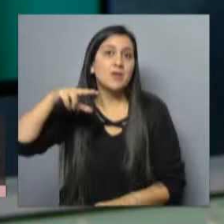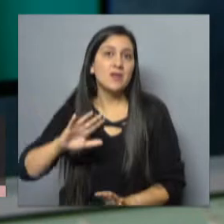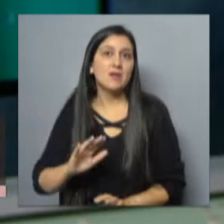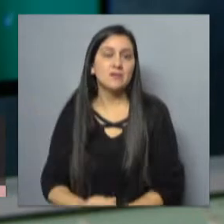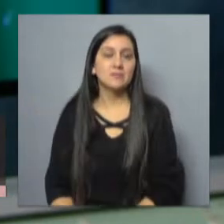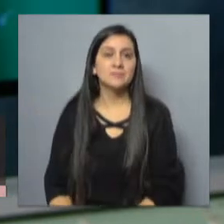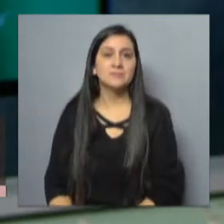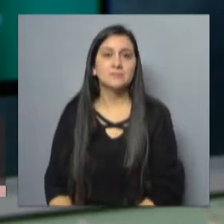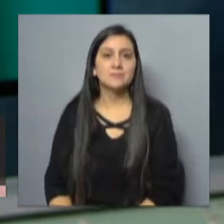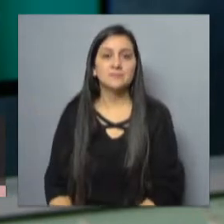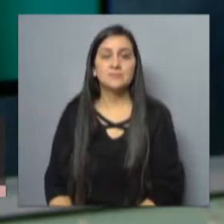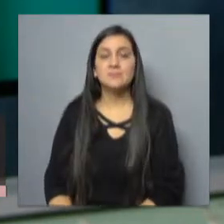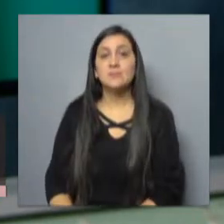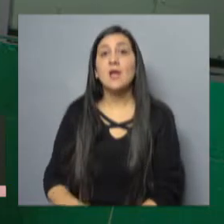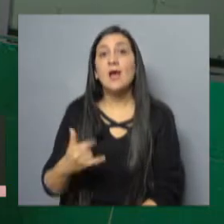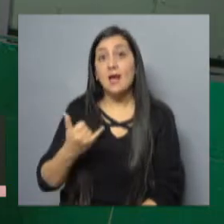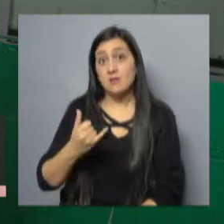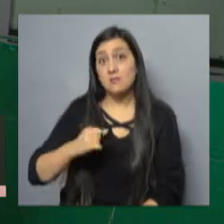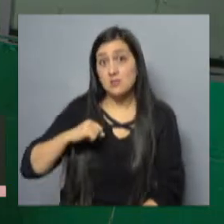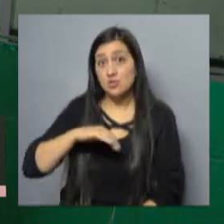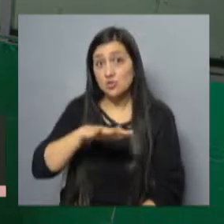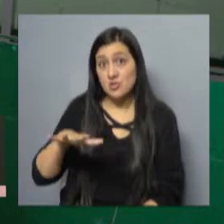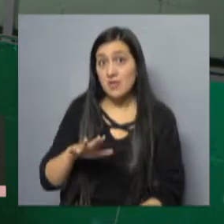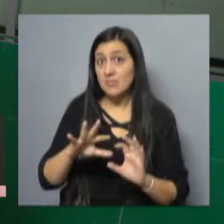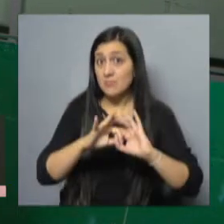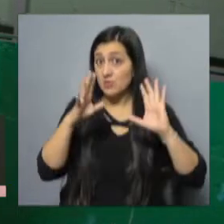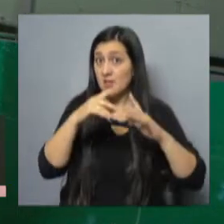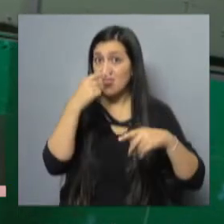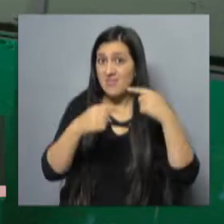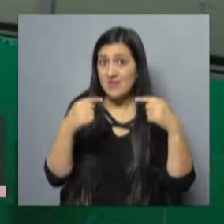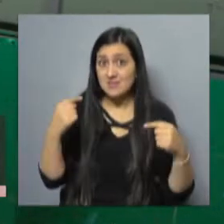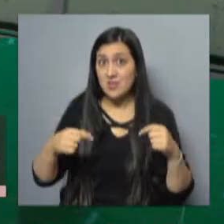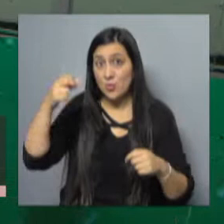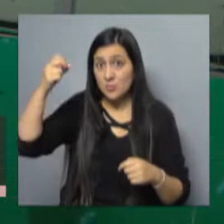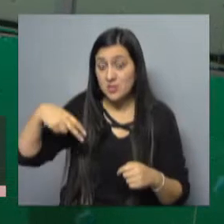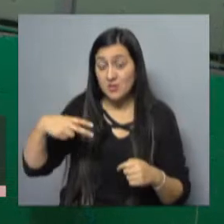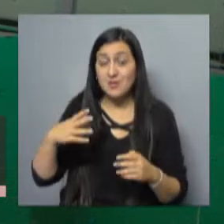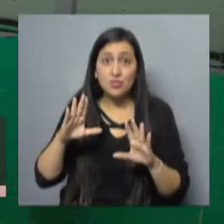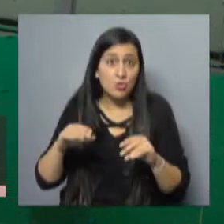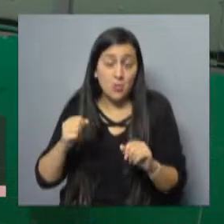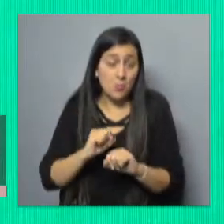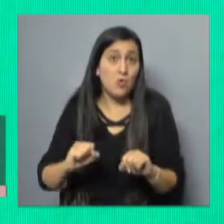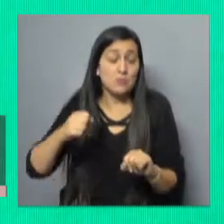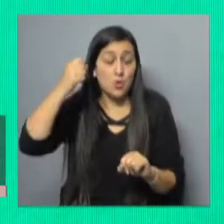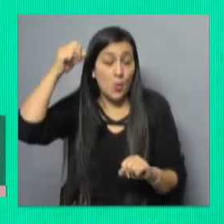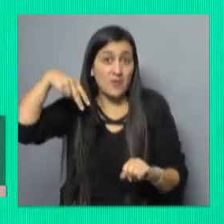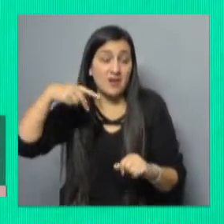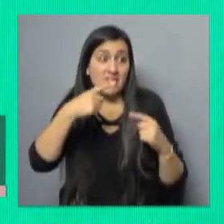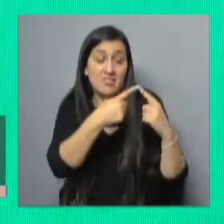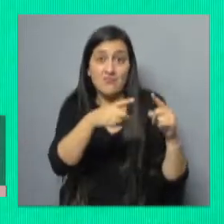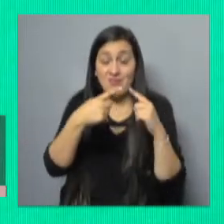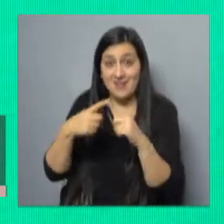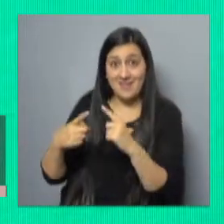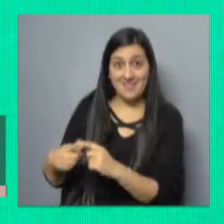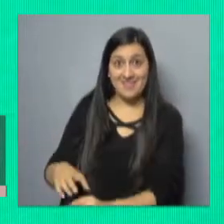información fundamento de una sociedad democrática no la diversidad de opinión sino todos estaríamos opinando lo mismo no habría